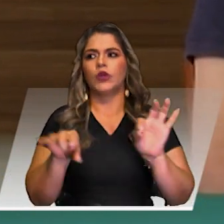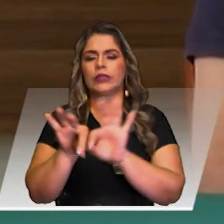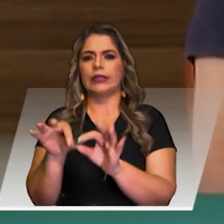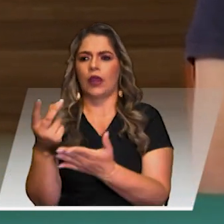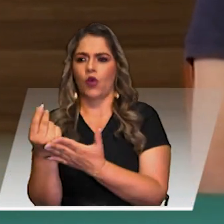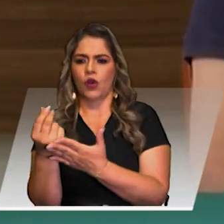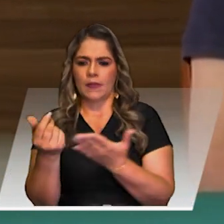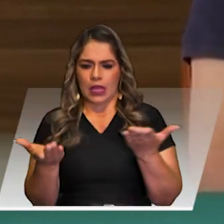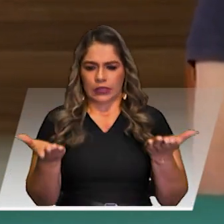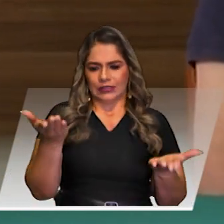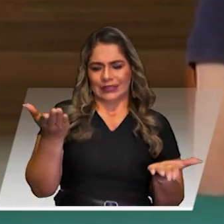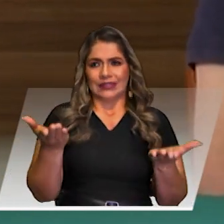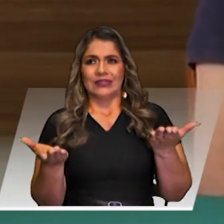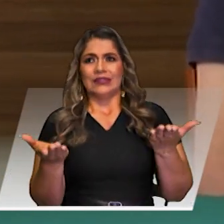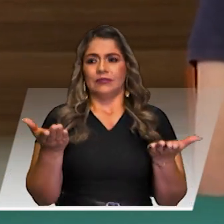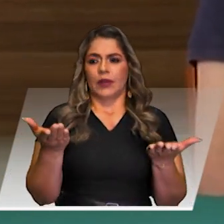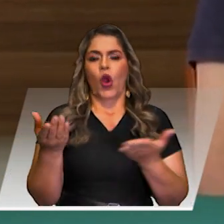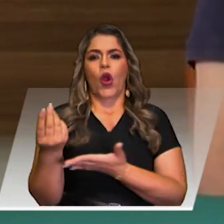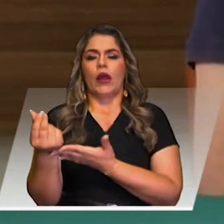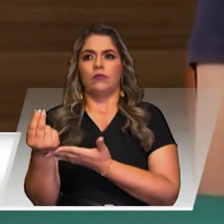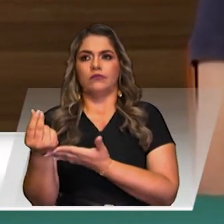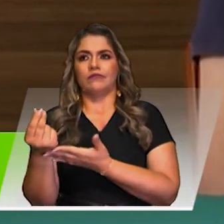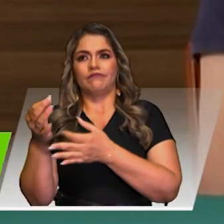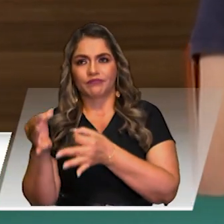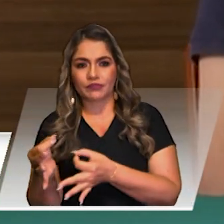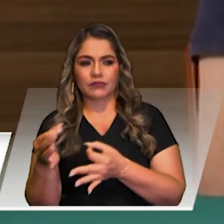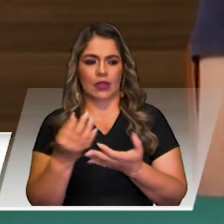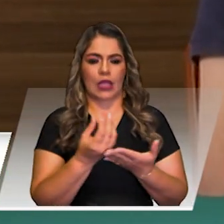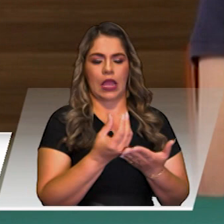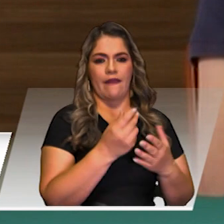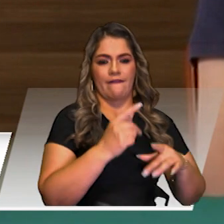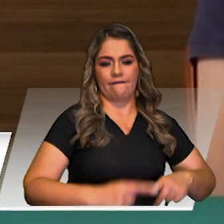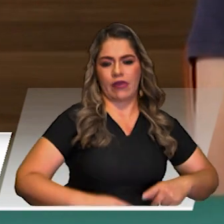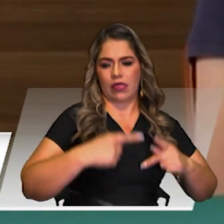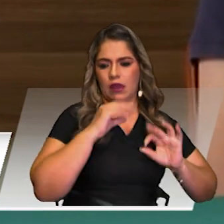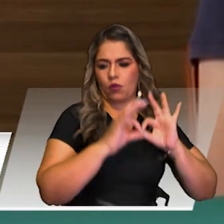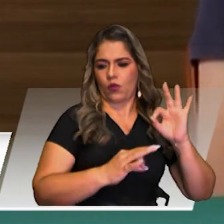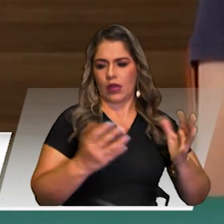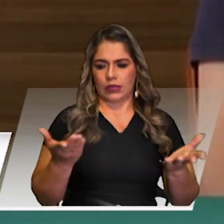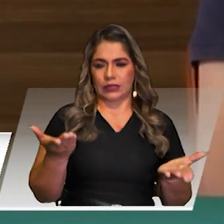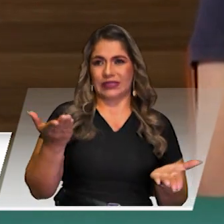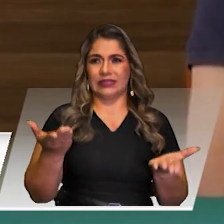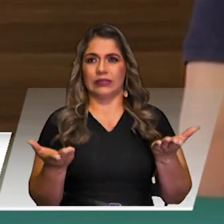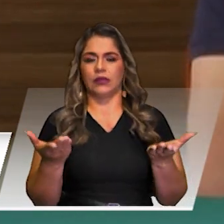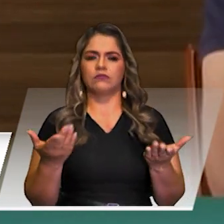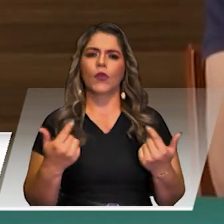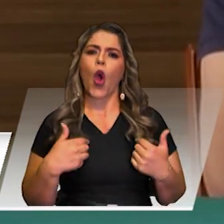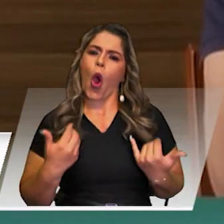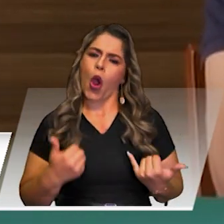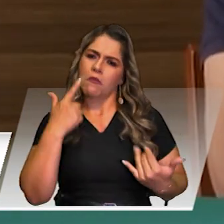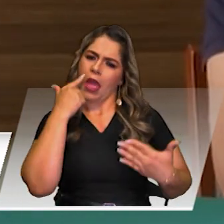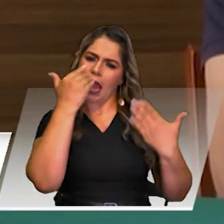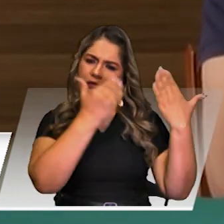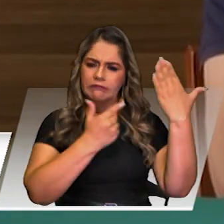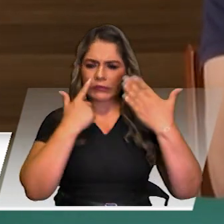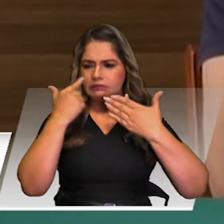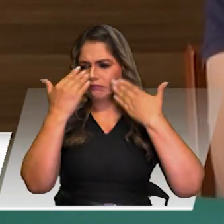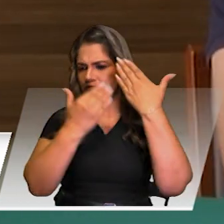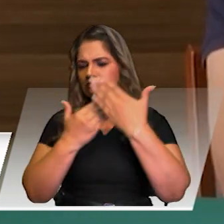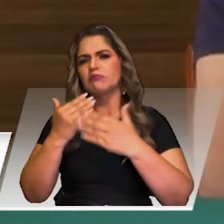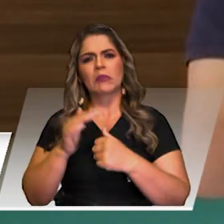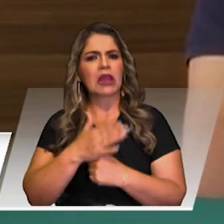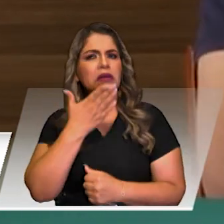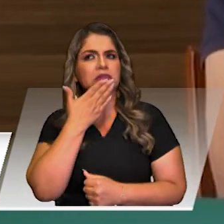gradual y segura creemos que hoy es posible disminuir gradualmente las